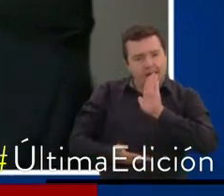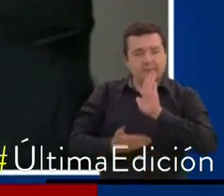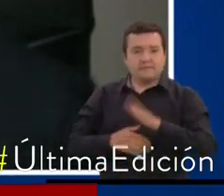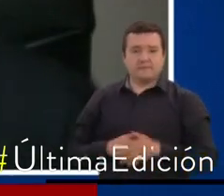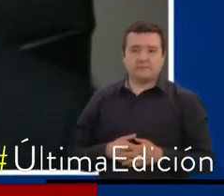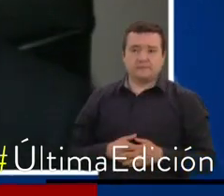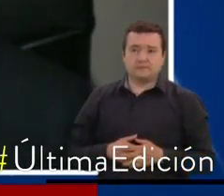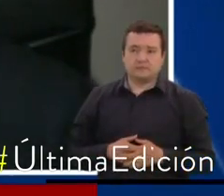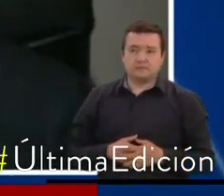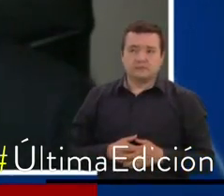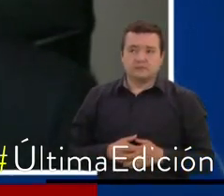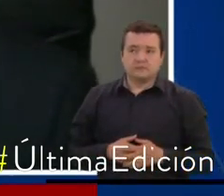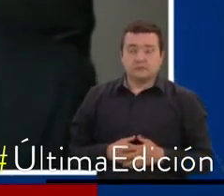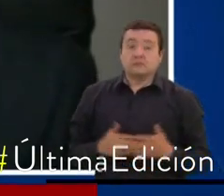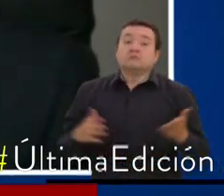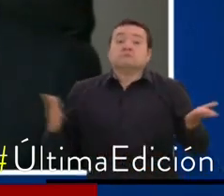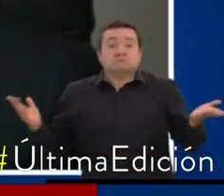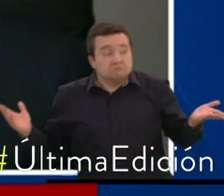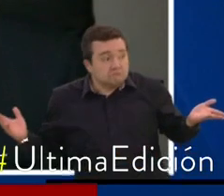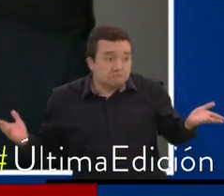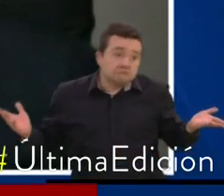Quizás